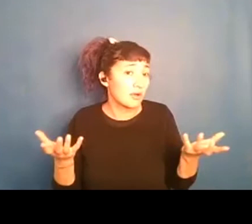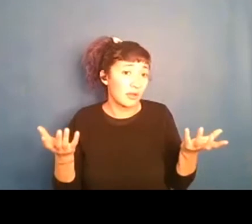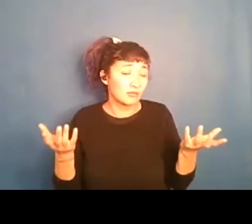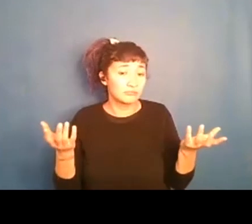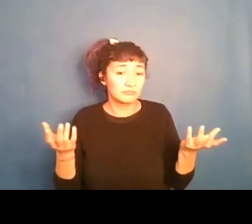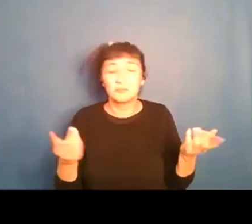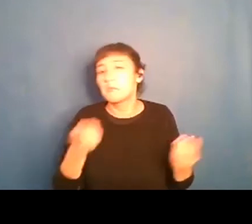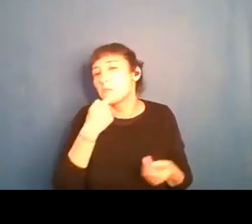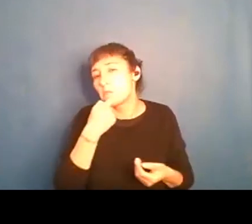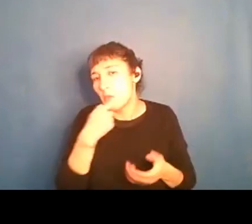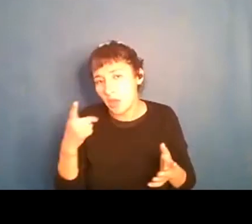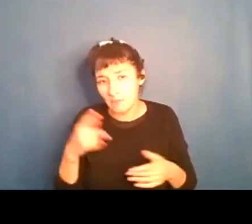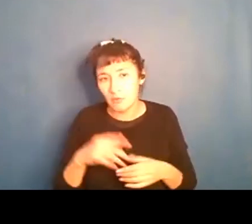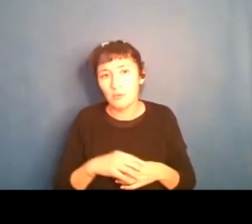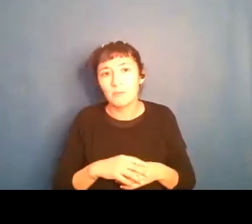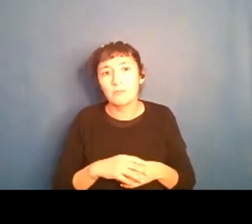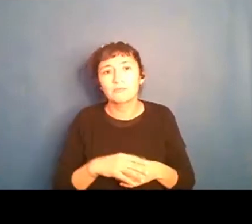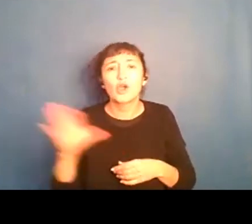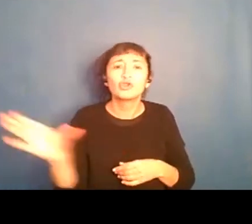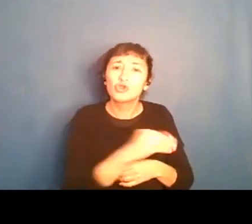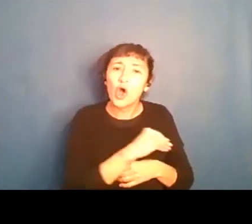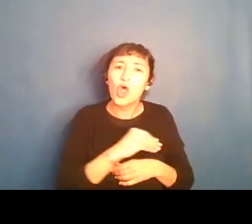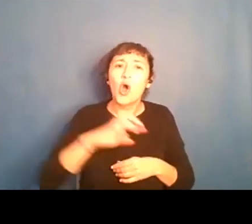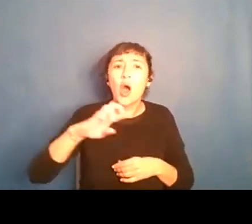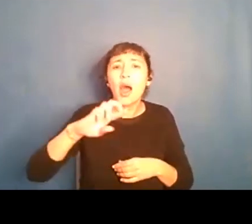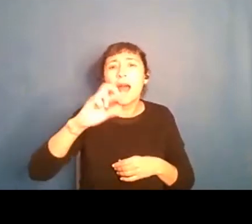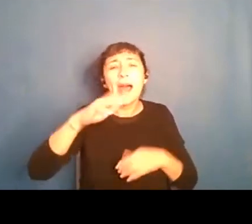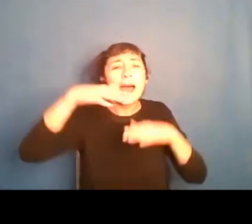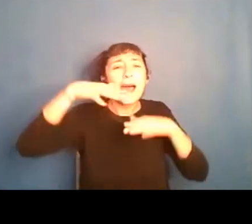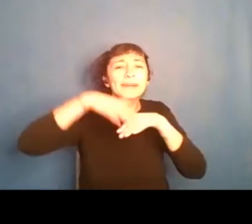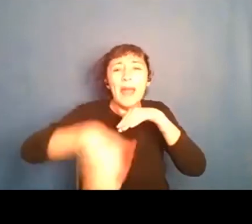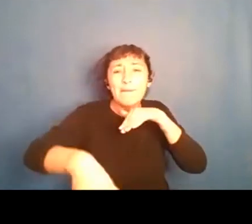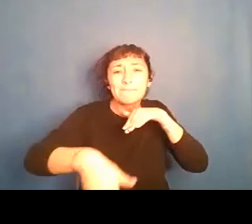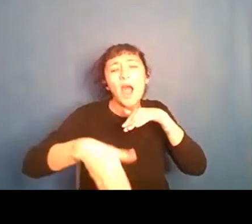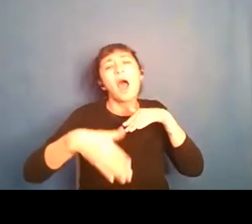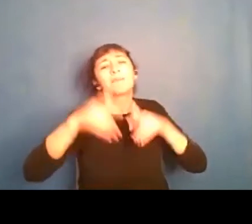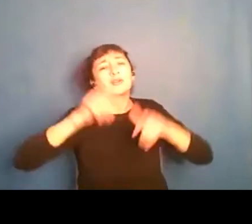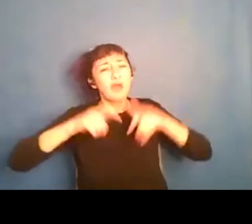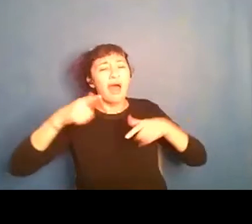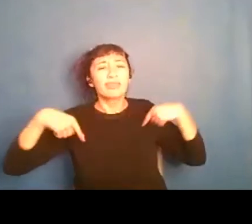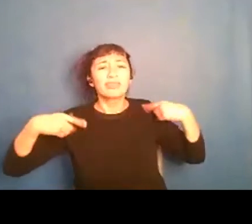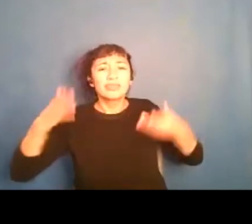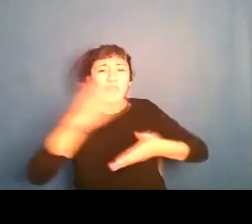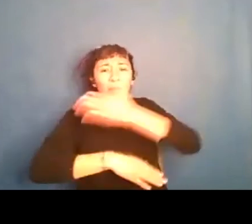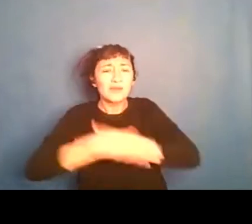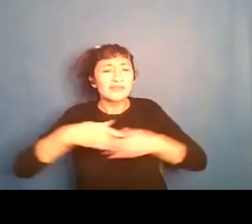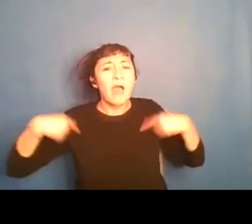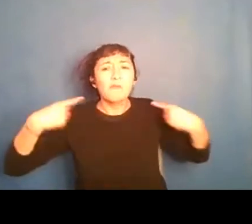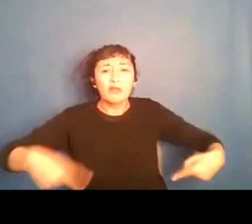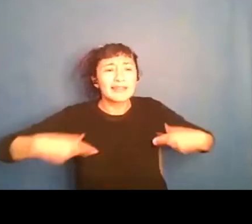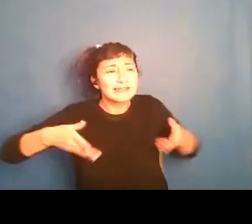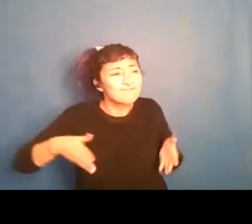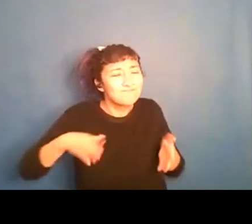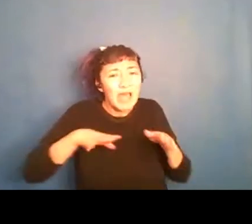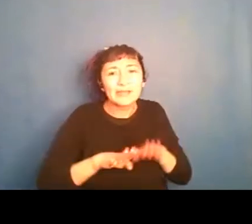ejemplo, Rampla. Todo el mundo, la Rampla es para las personas con discapacidad motriz. Discúlpenme, no, es para todas las personas.